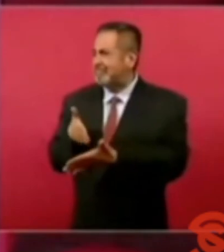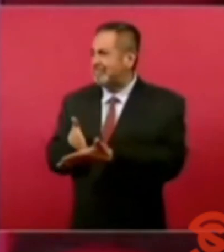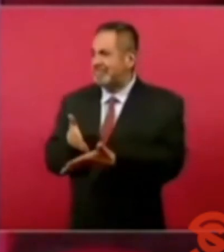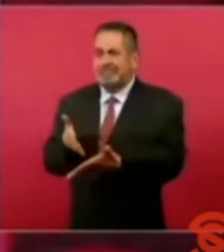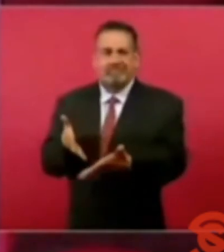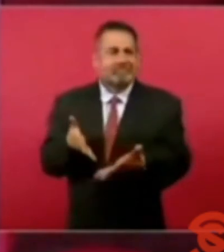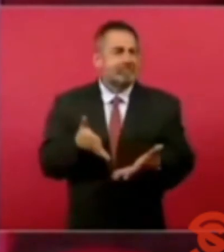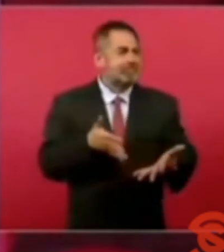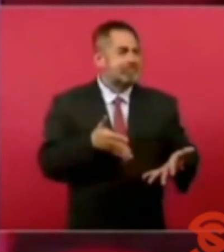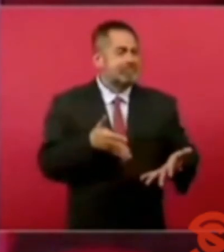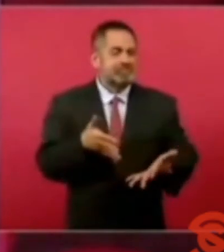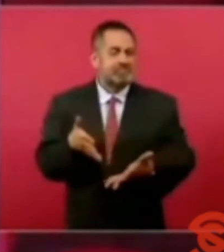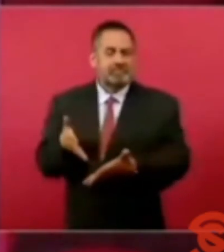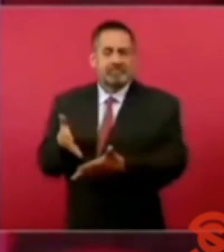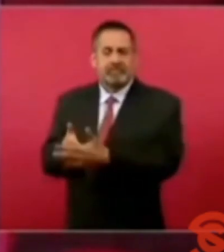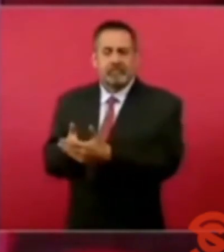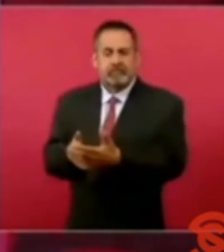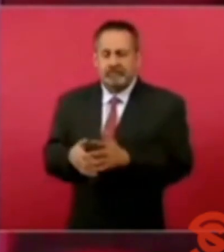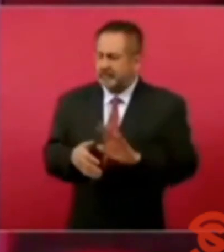Muchos